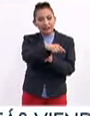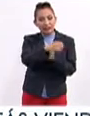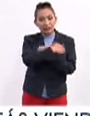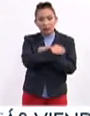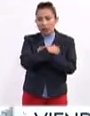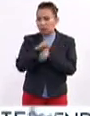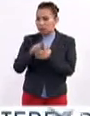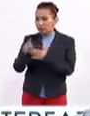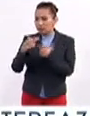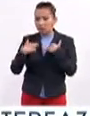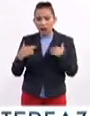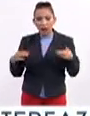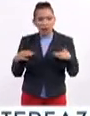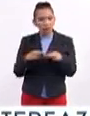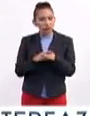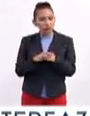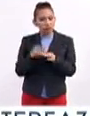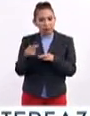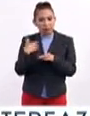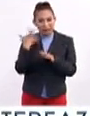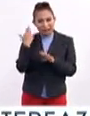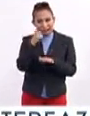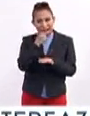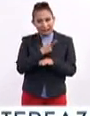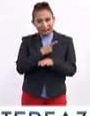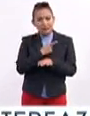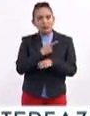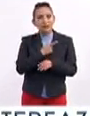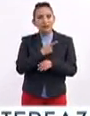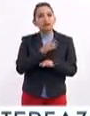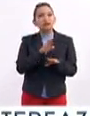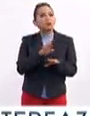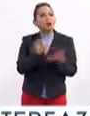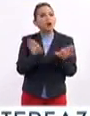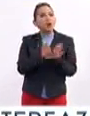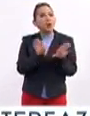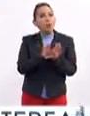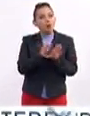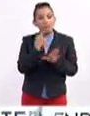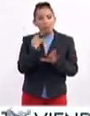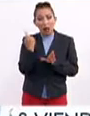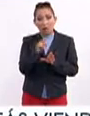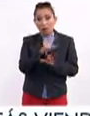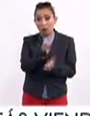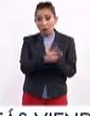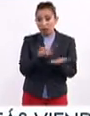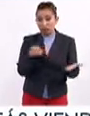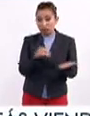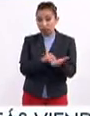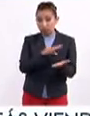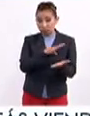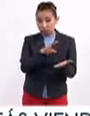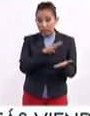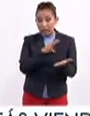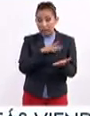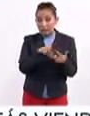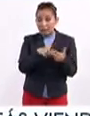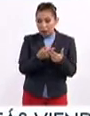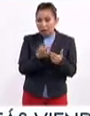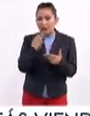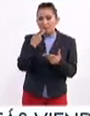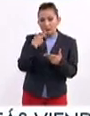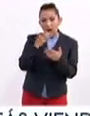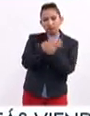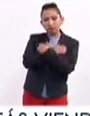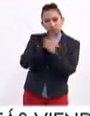la educación y los derechos humanos. Nos estaba platicando sobre pues cómo está mandatado ya en la ley que se propicien, se hable,